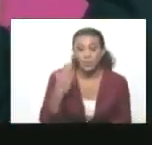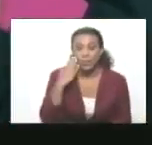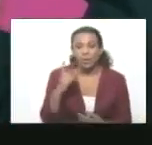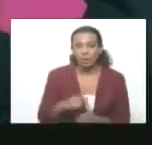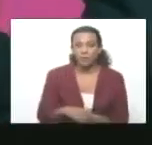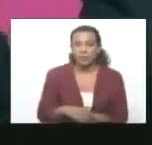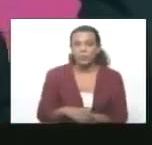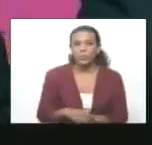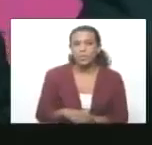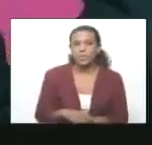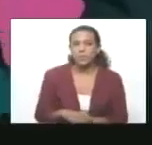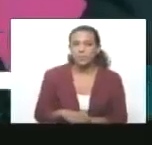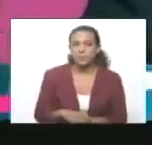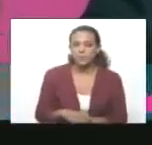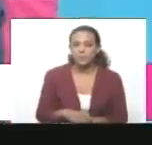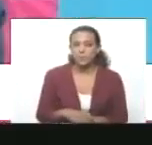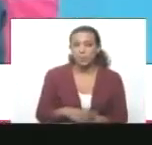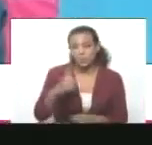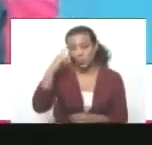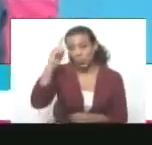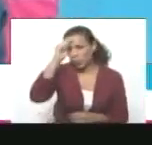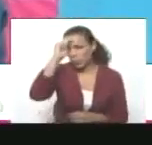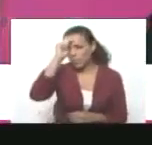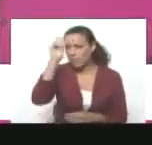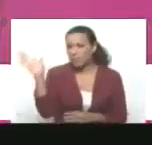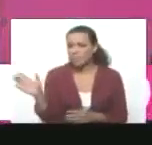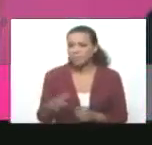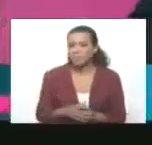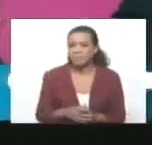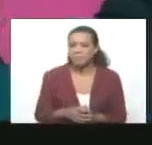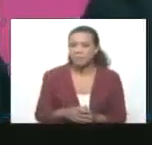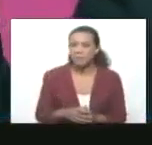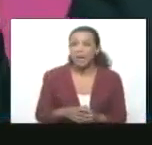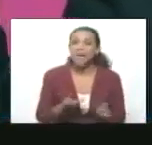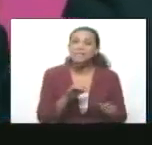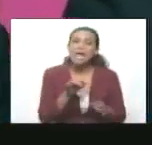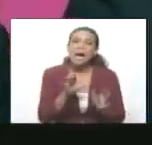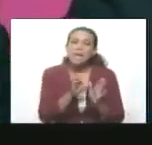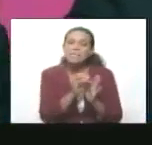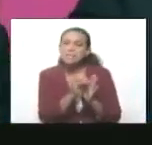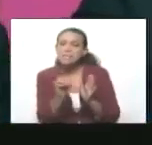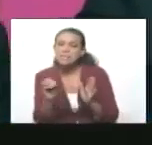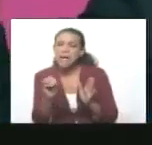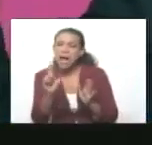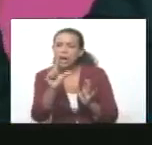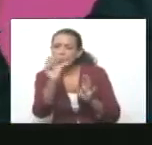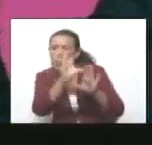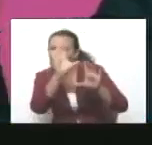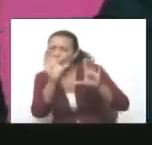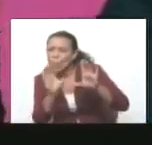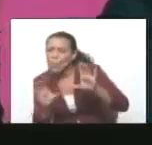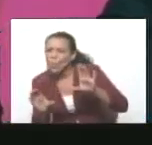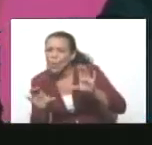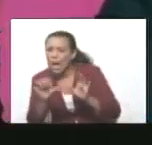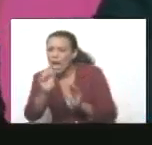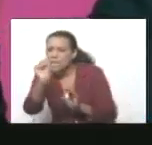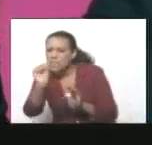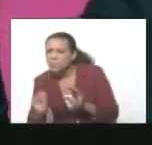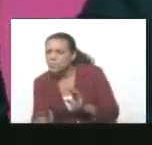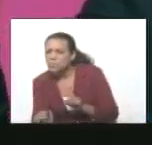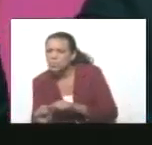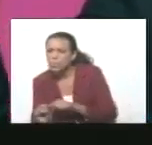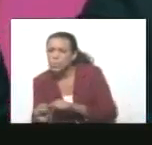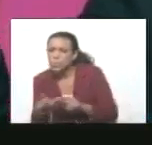horas. ¿Sur, norte, este, oeste? No, hacia más que todo, hacia el sur, hacia el Hacia el Siria, sur, sí, hacia el Mediterráneo. Siria. Exactamente, presidente. O sea que tú